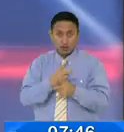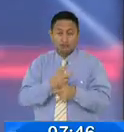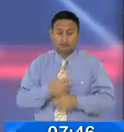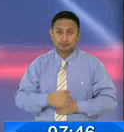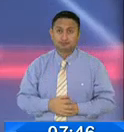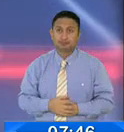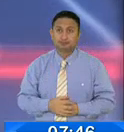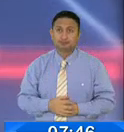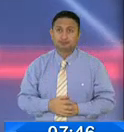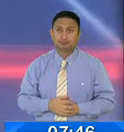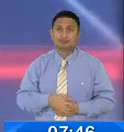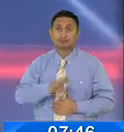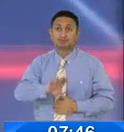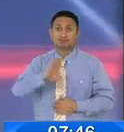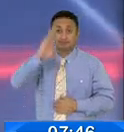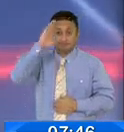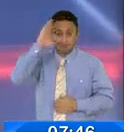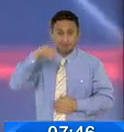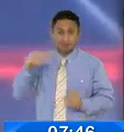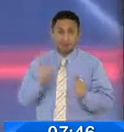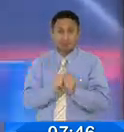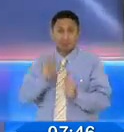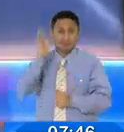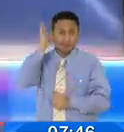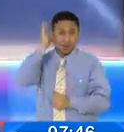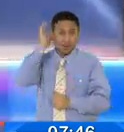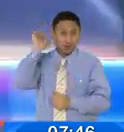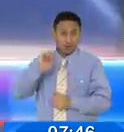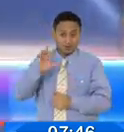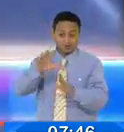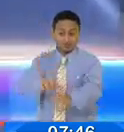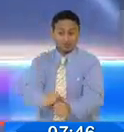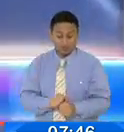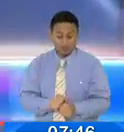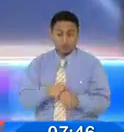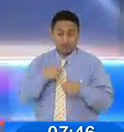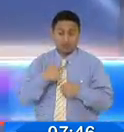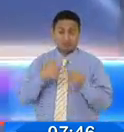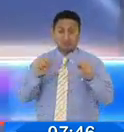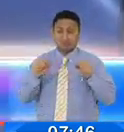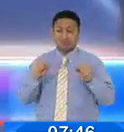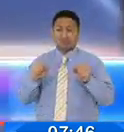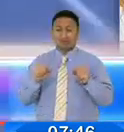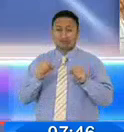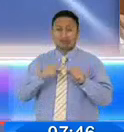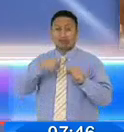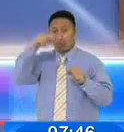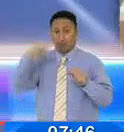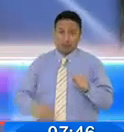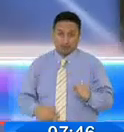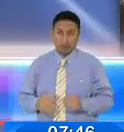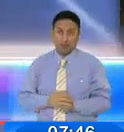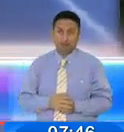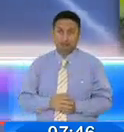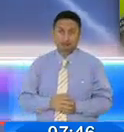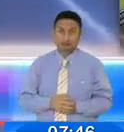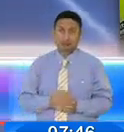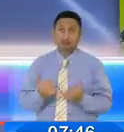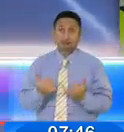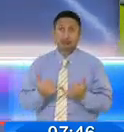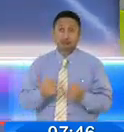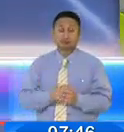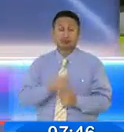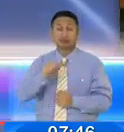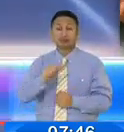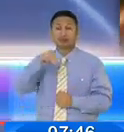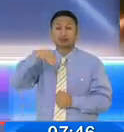Los 4 agentes que junto a una mujer rescataron a una fémina cuando ésta intentó suicidarse ayer en el puente del Chiche fueron reconocidos por la Agencia